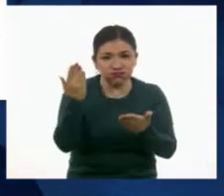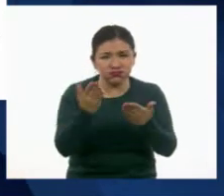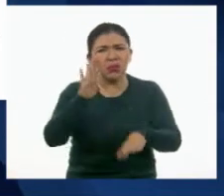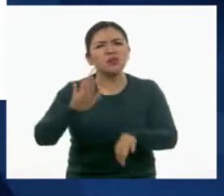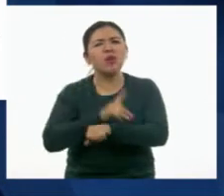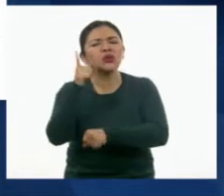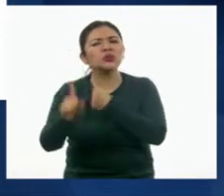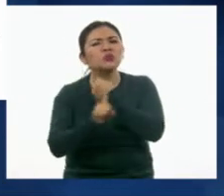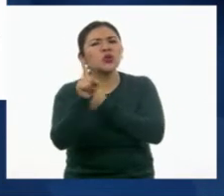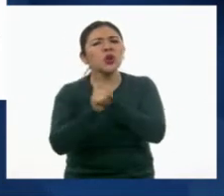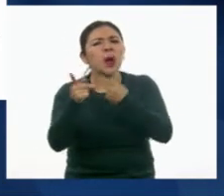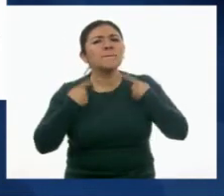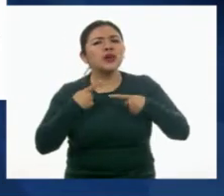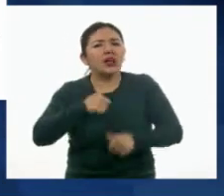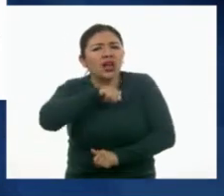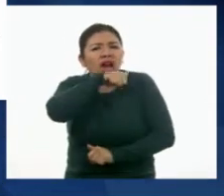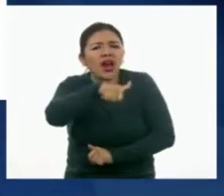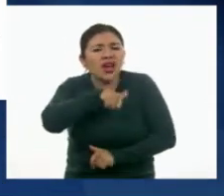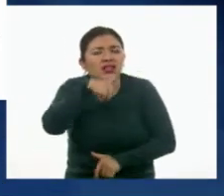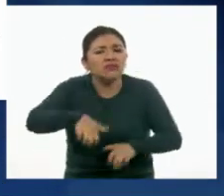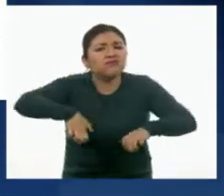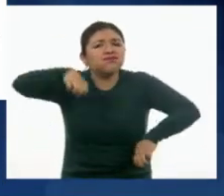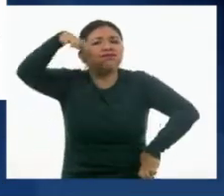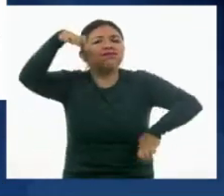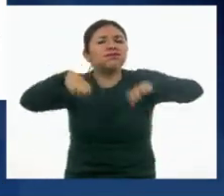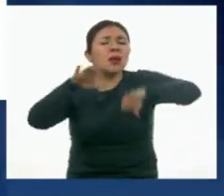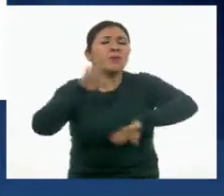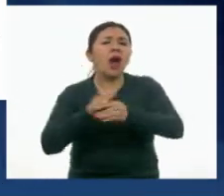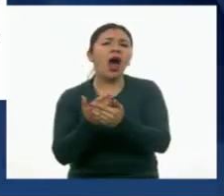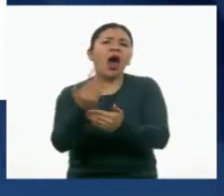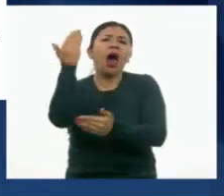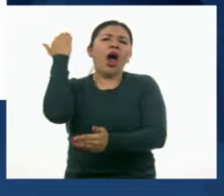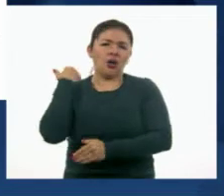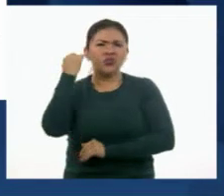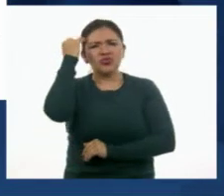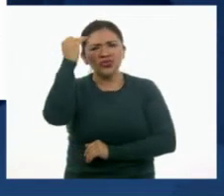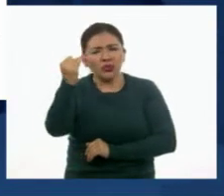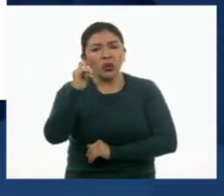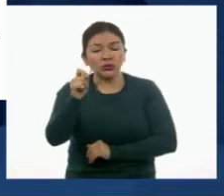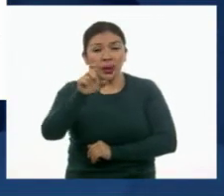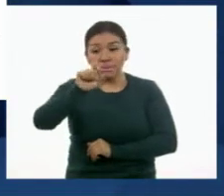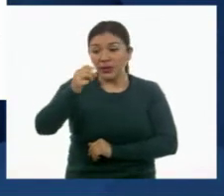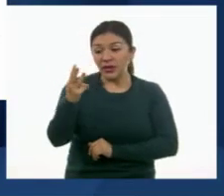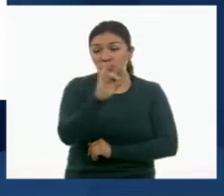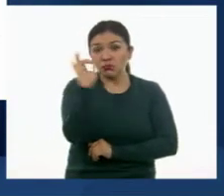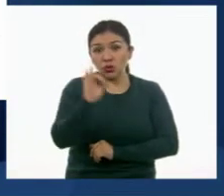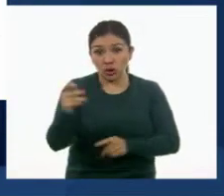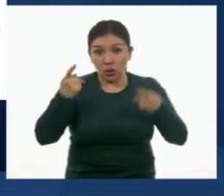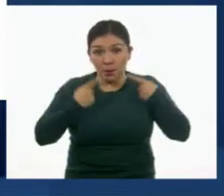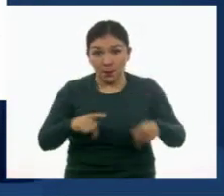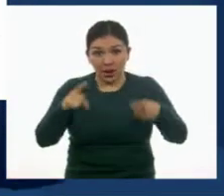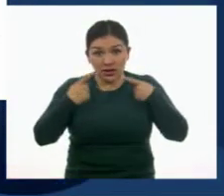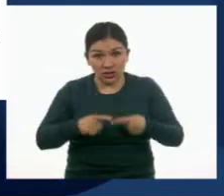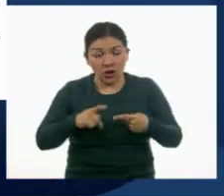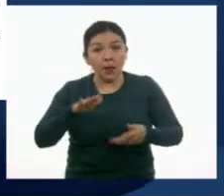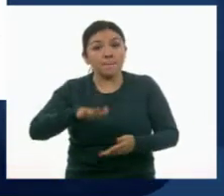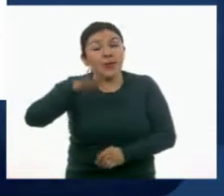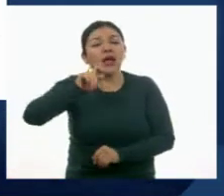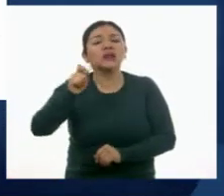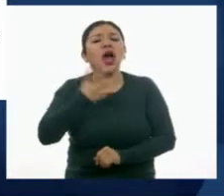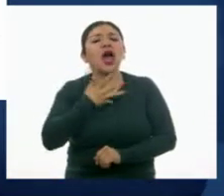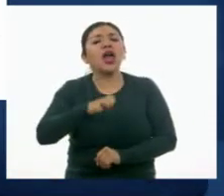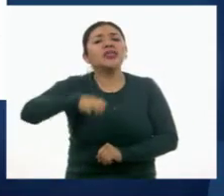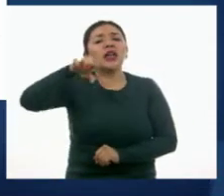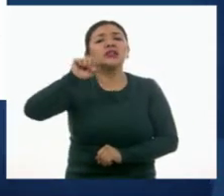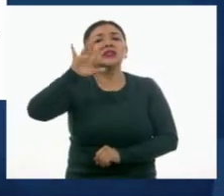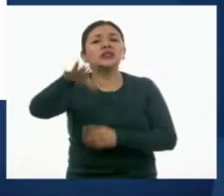problemas del envejecimiento de la población en Italia vienen de hace tiempo y más del 23% de las personas tenían